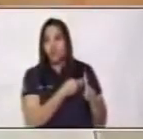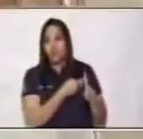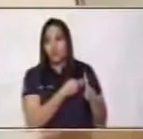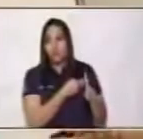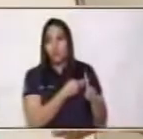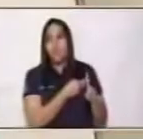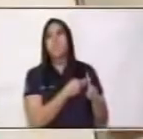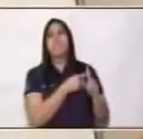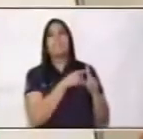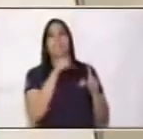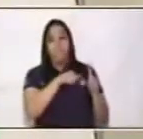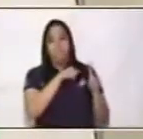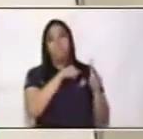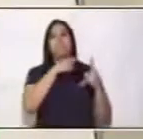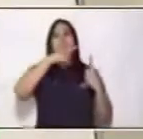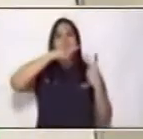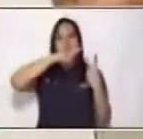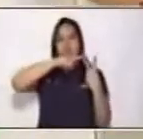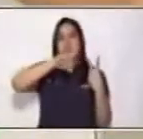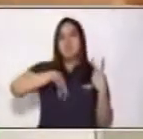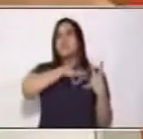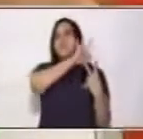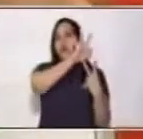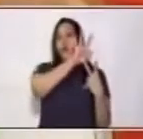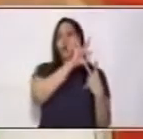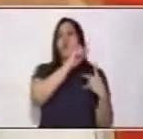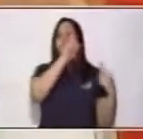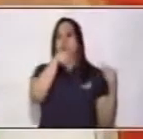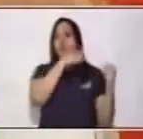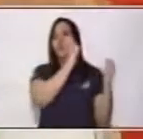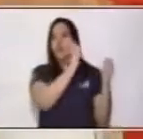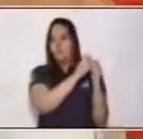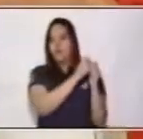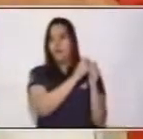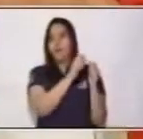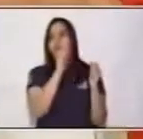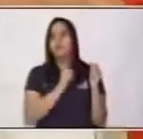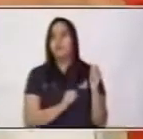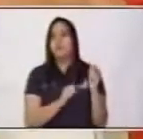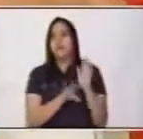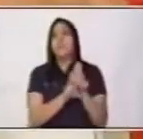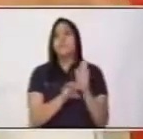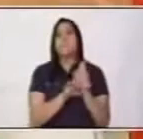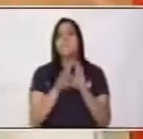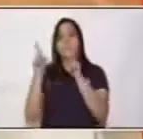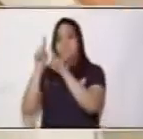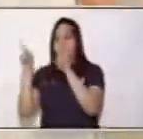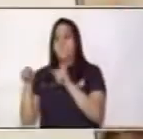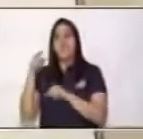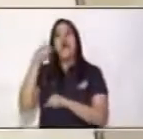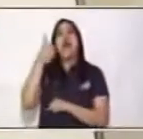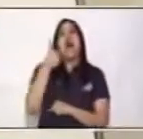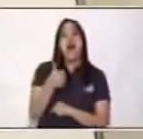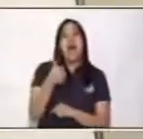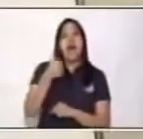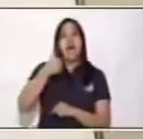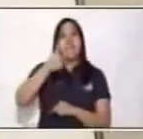de cubos perfectos. Vamos a la diferencia. La diferencia A menos B.